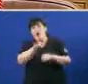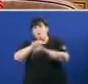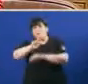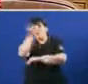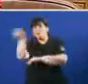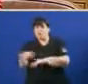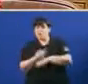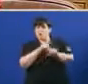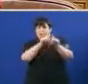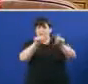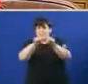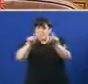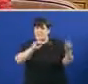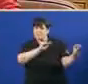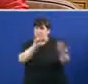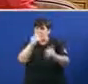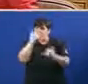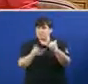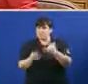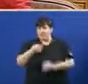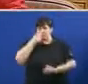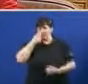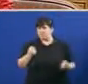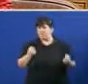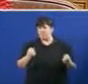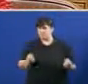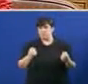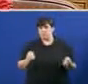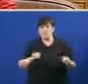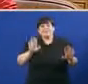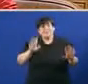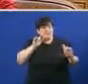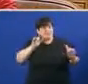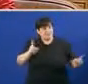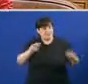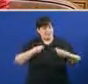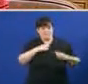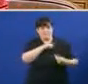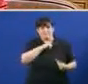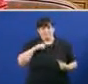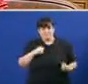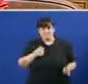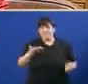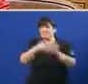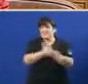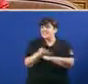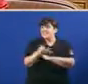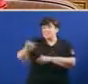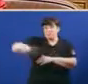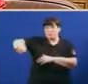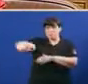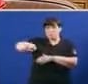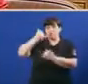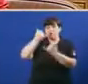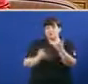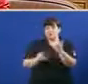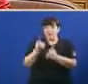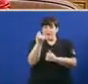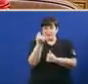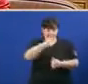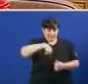outros que teñen intereses potentísimos na sanidade privada. É dicir que vostedes están co diñeiro de todos e todas nós,